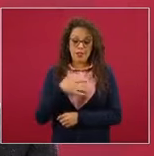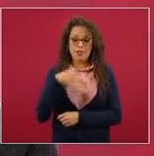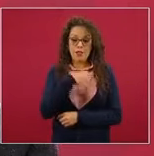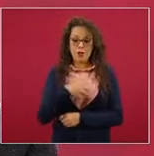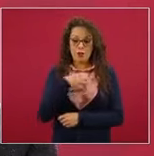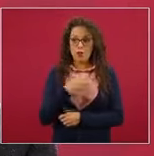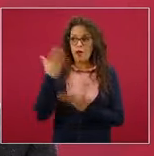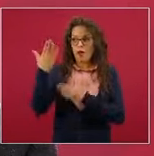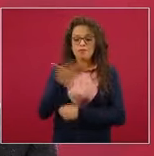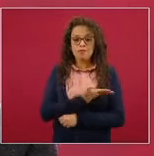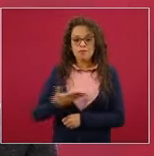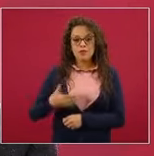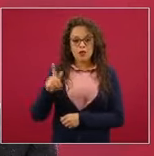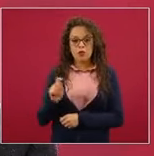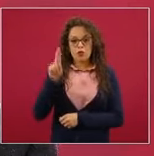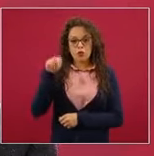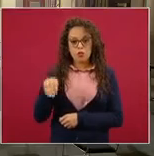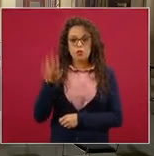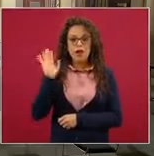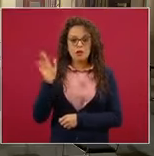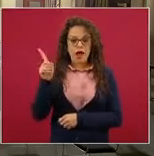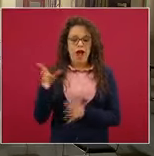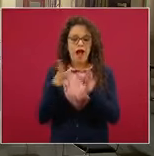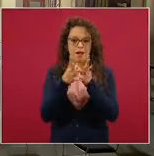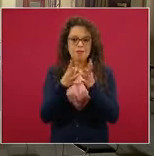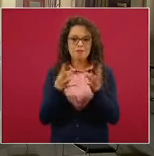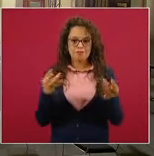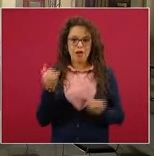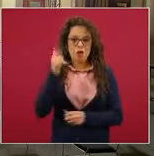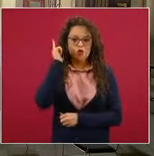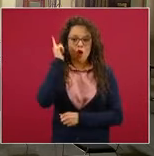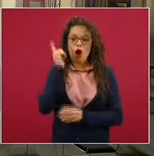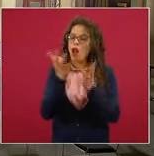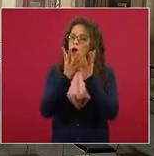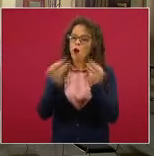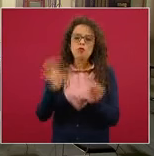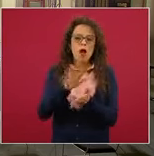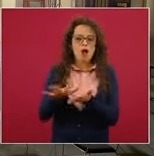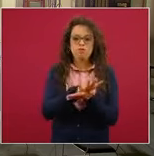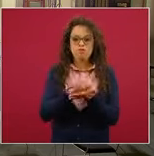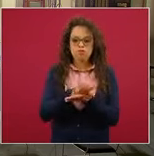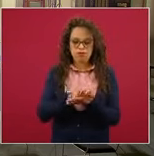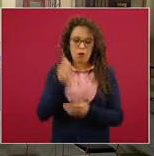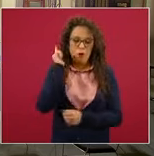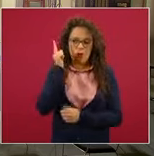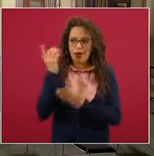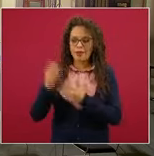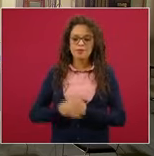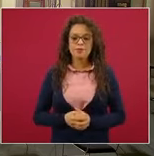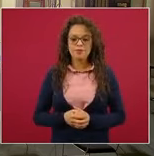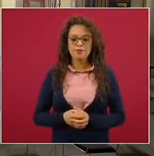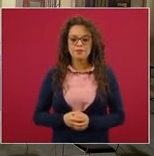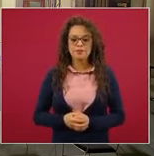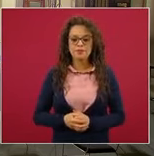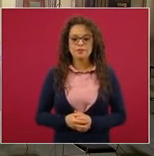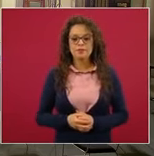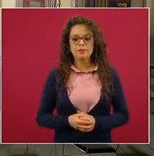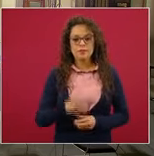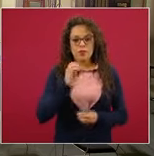que siga por buen camino y se recupere del todo. Muchas gracias. Gracias. En relación a la segunda